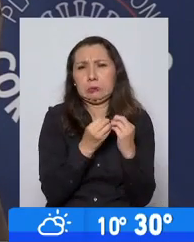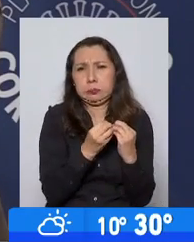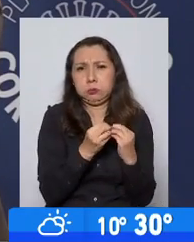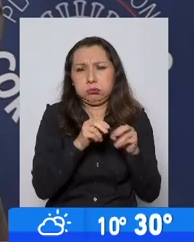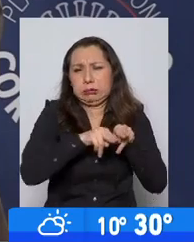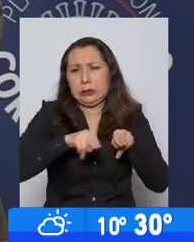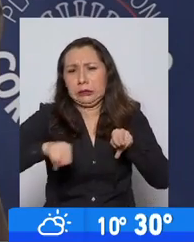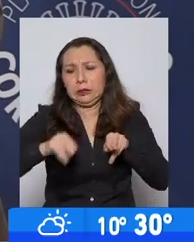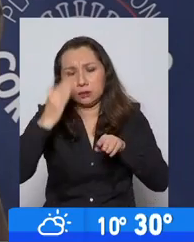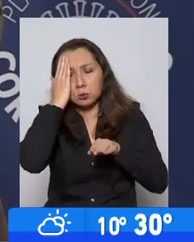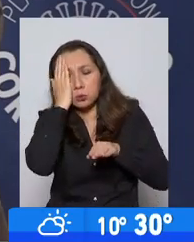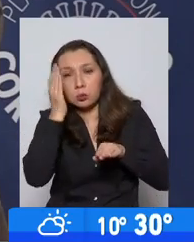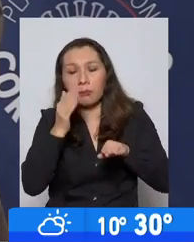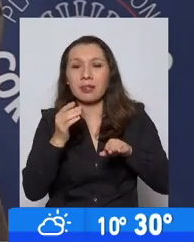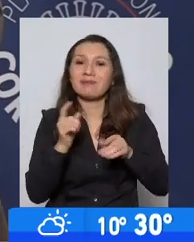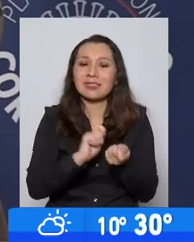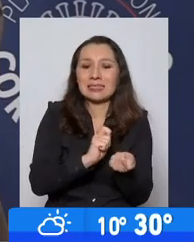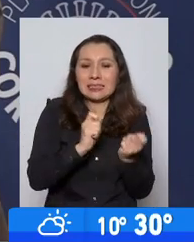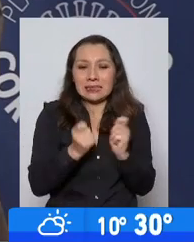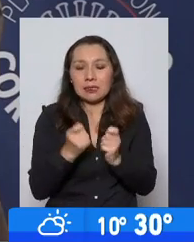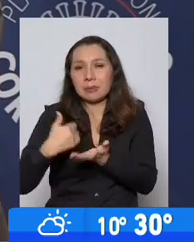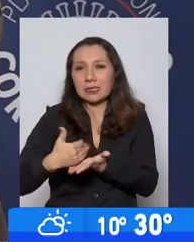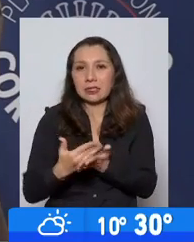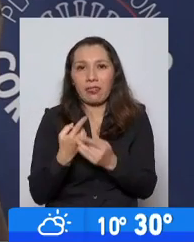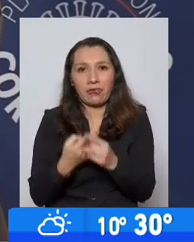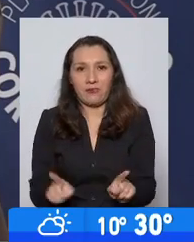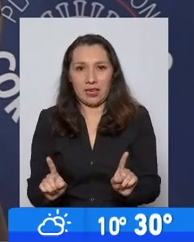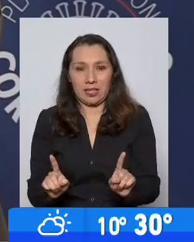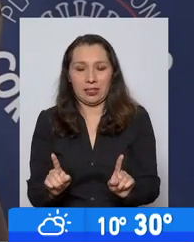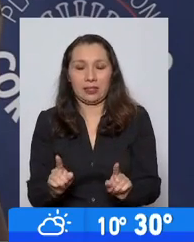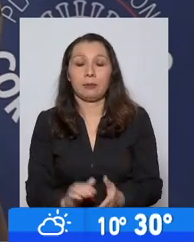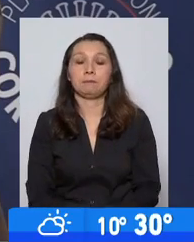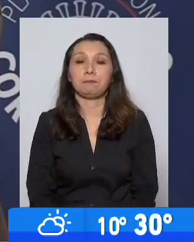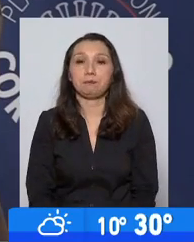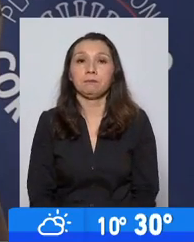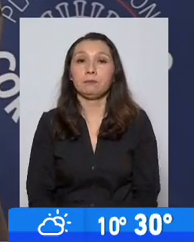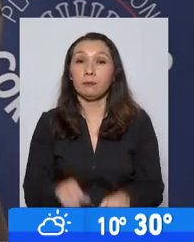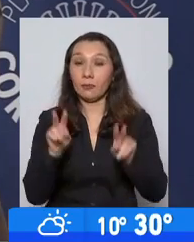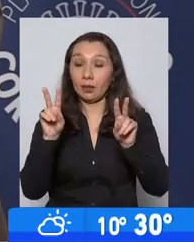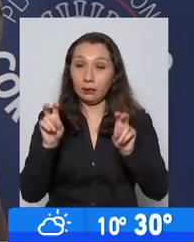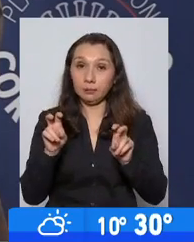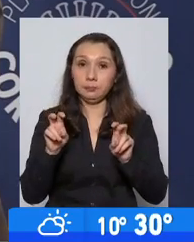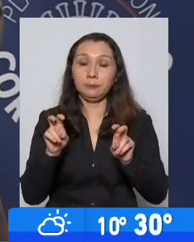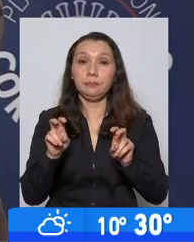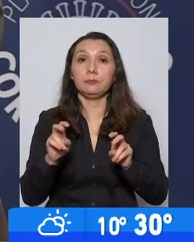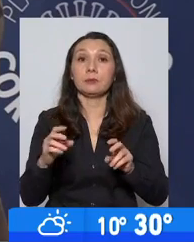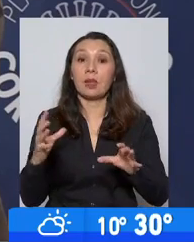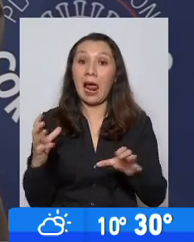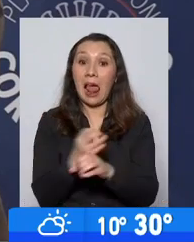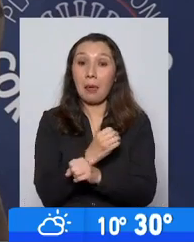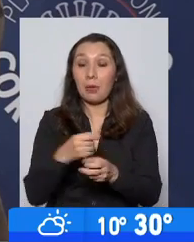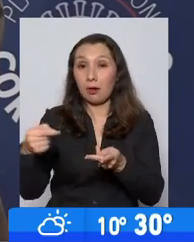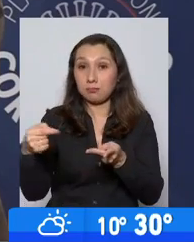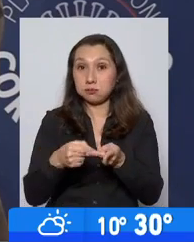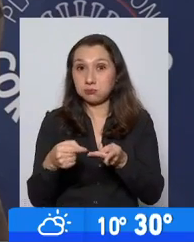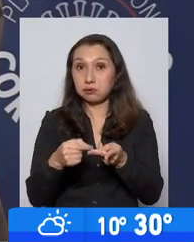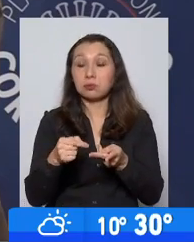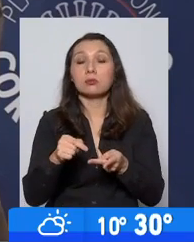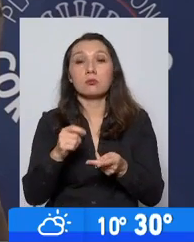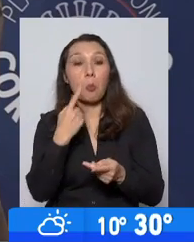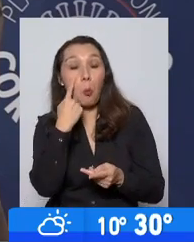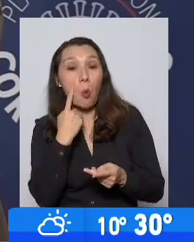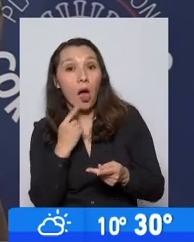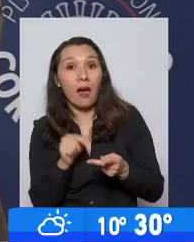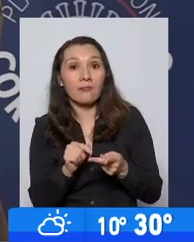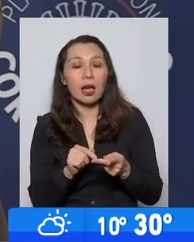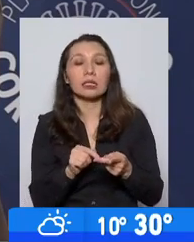hacinamiento, tenemos que usar una estrategia diferente. Respecto a los test, yo diría